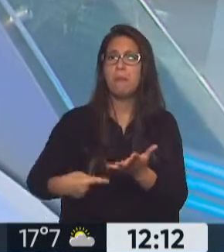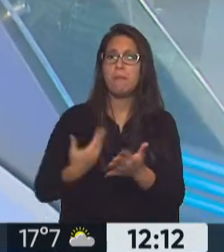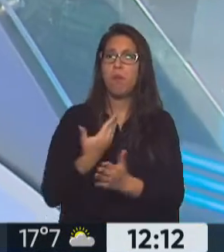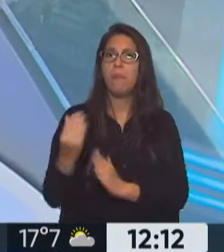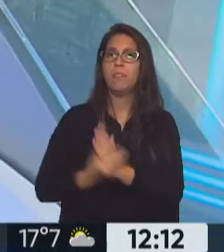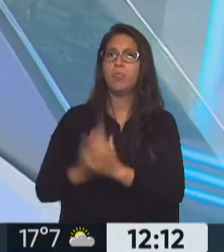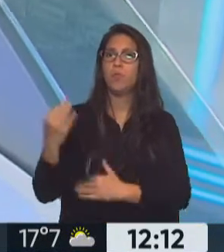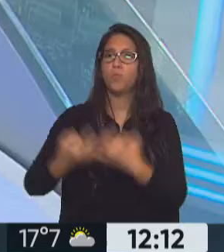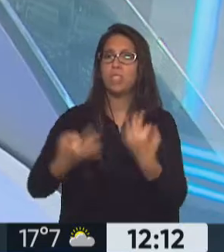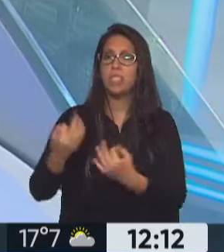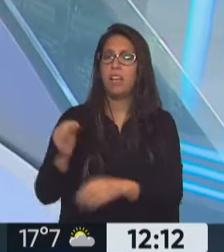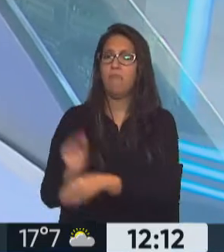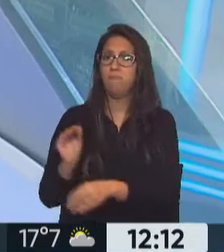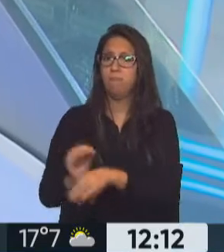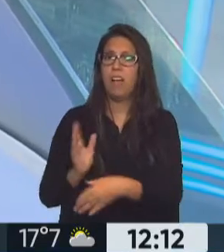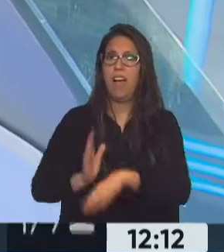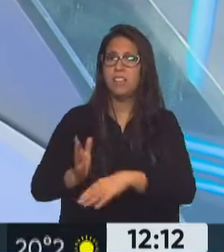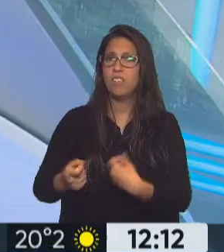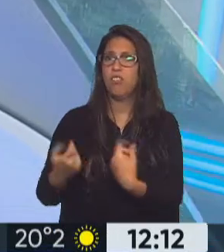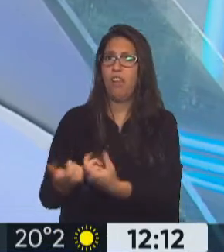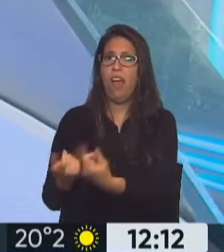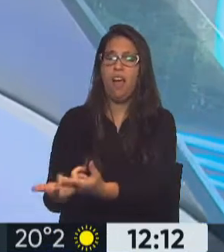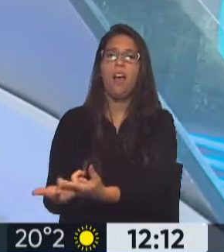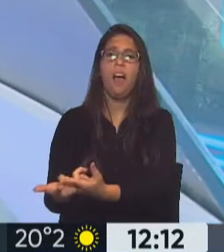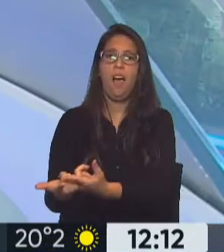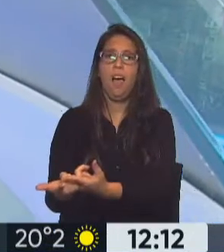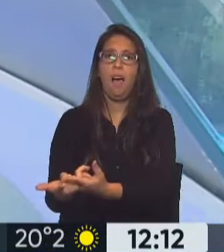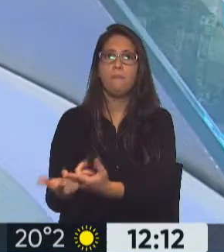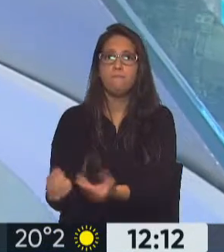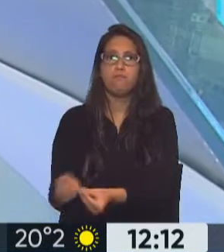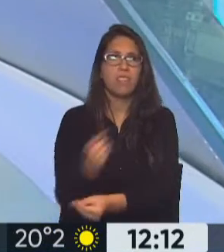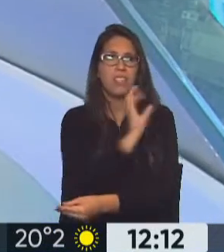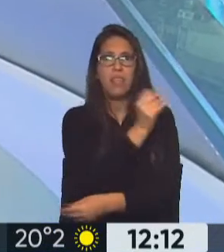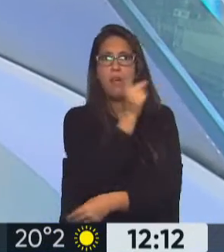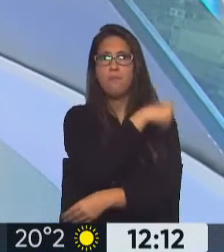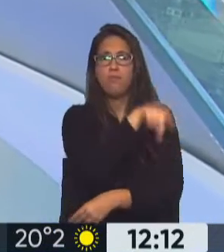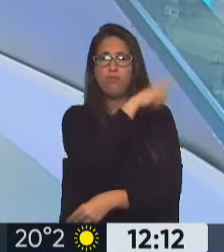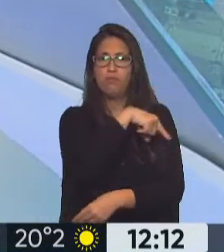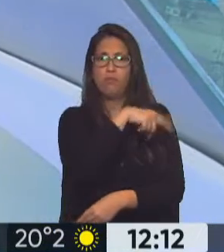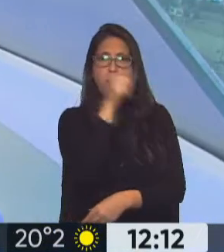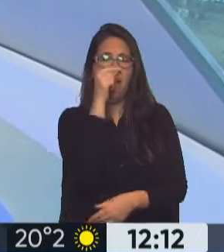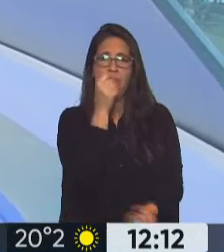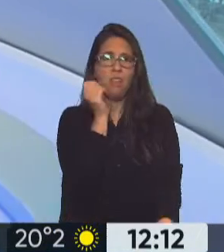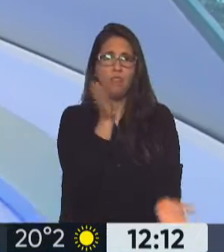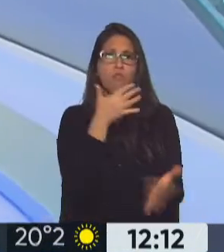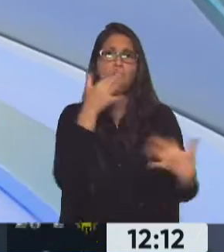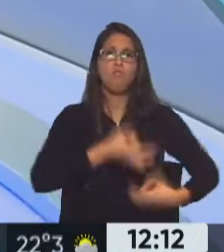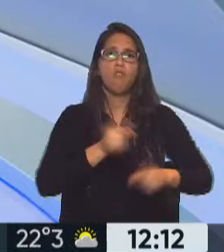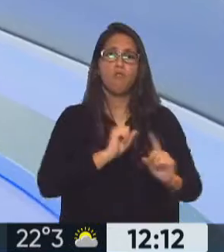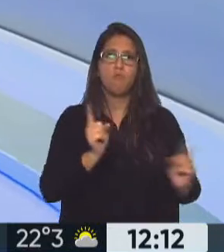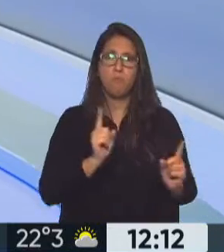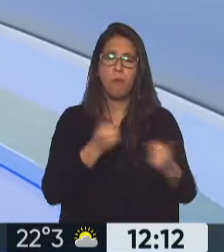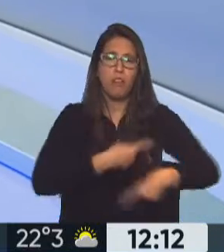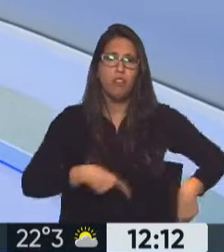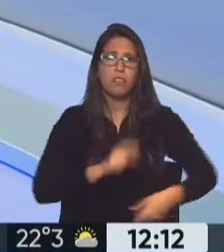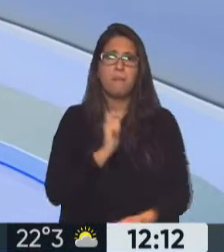Ministerio de Justicia, los centros de acceso a la justicia, todas estas acciones van en el sentido de garantizar justamente el pago de la cuota